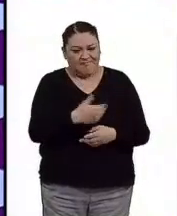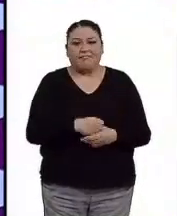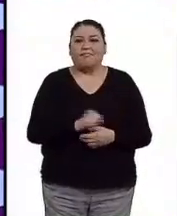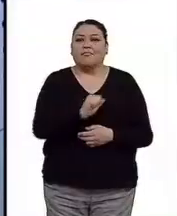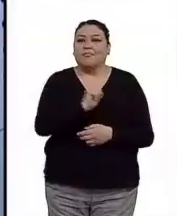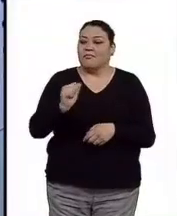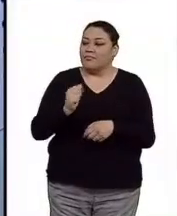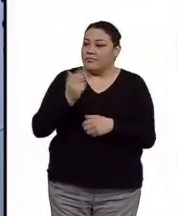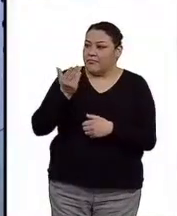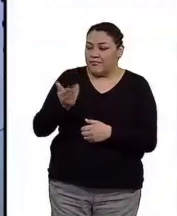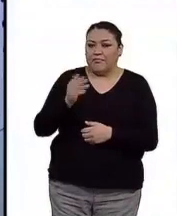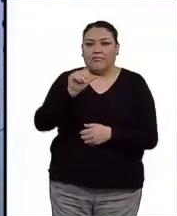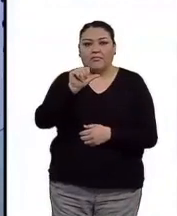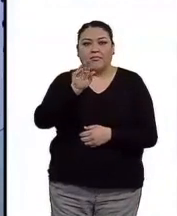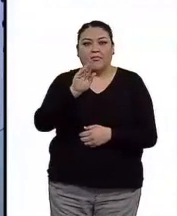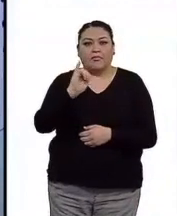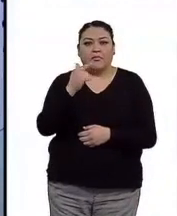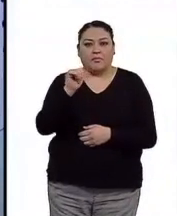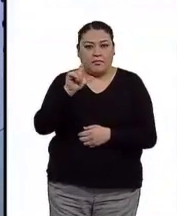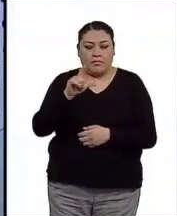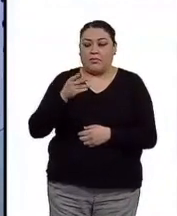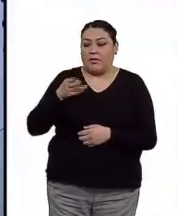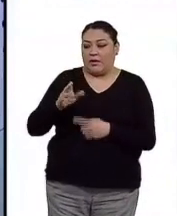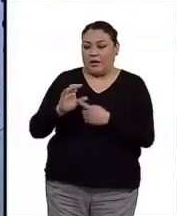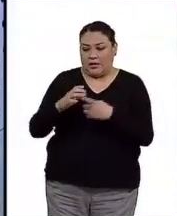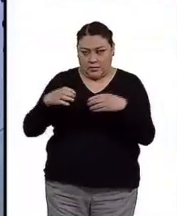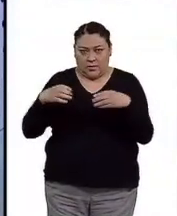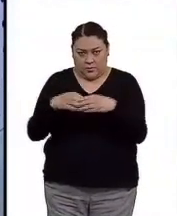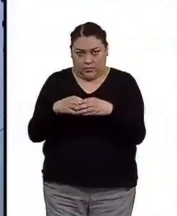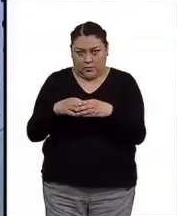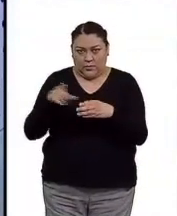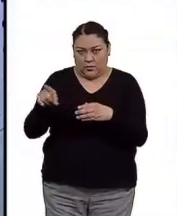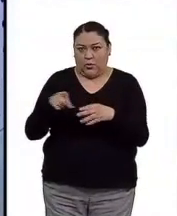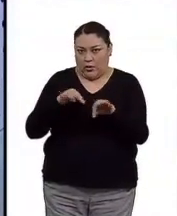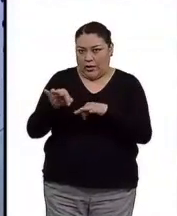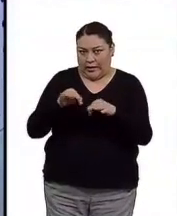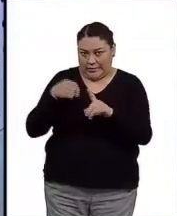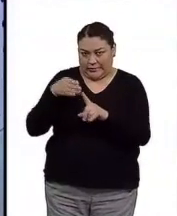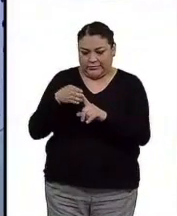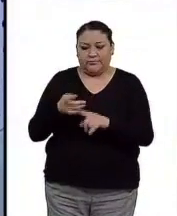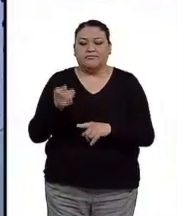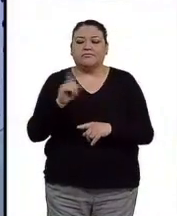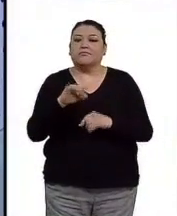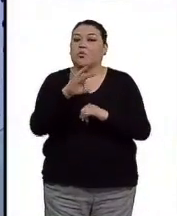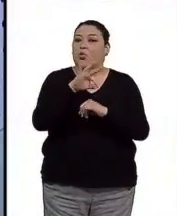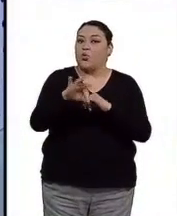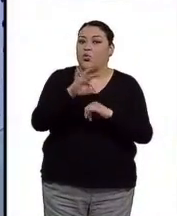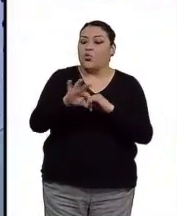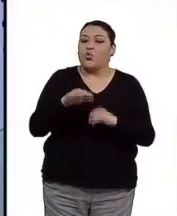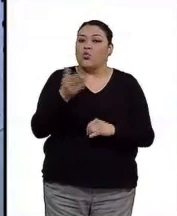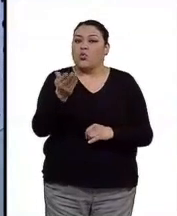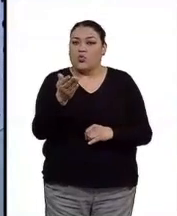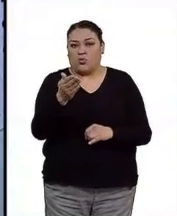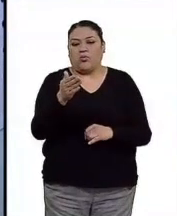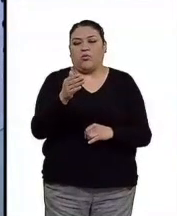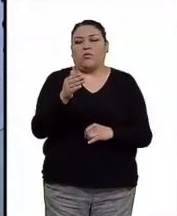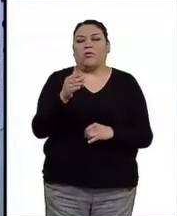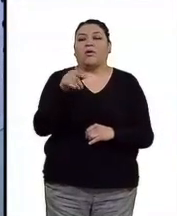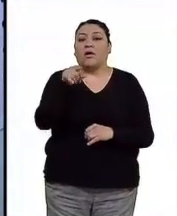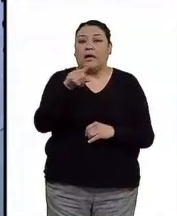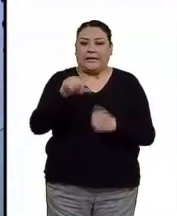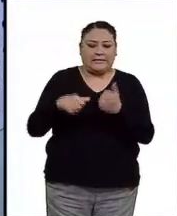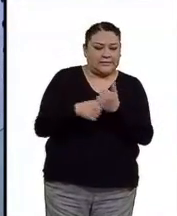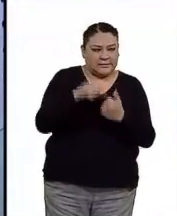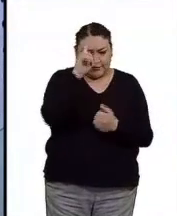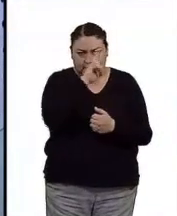segundo lugar tenemos a Abigail Quiroz, presidenta de la Fundación Trabajo Digno. Bienvenida. Gracias. Y por último tenemos a Aida Cerda, consultora en